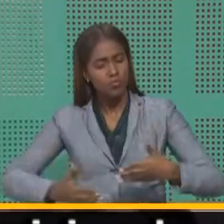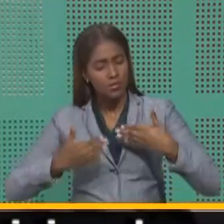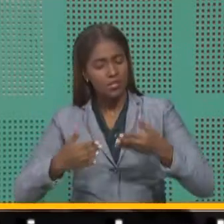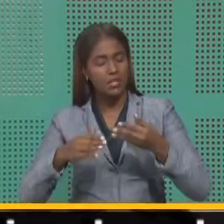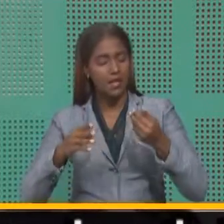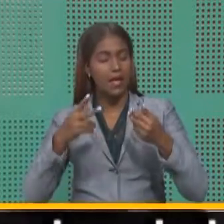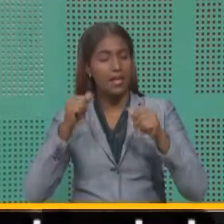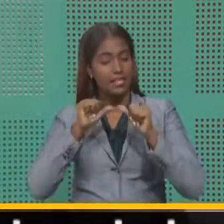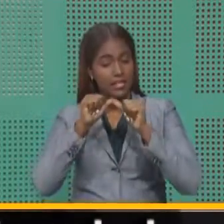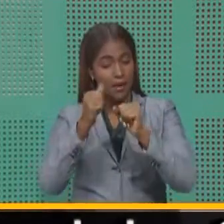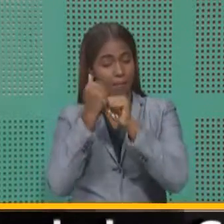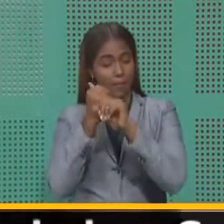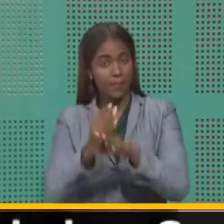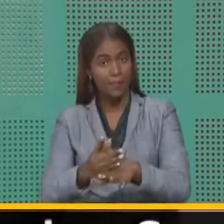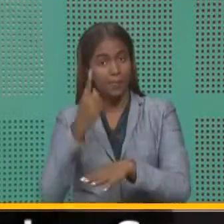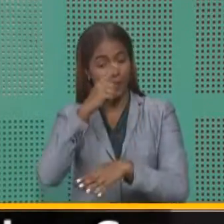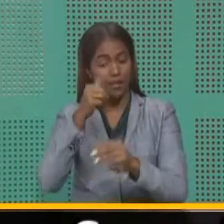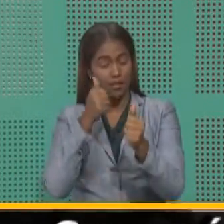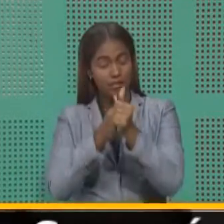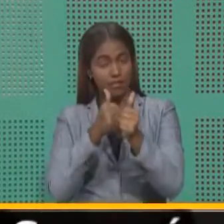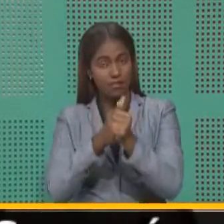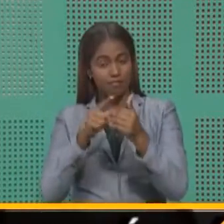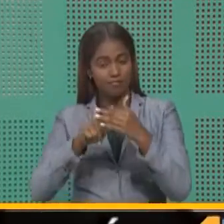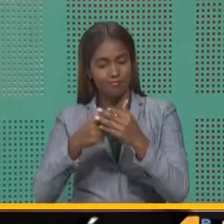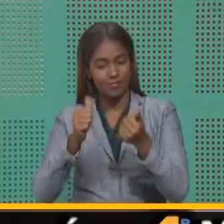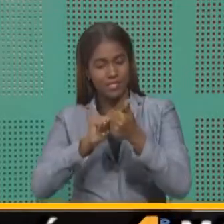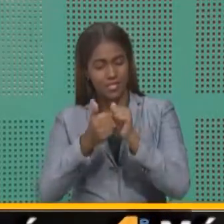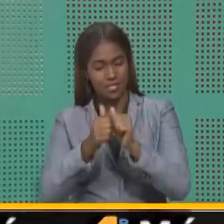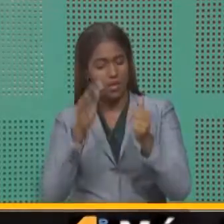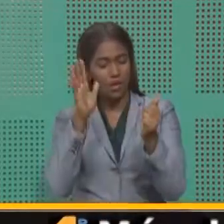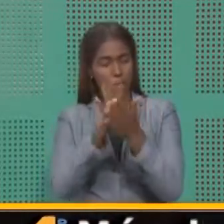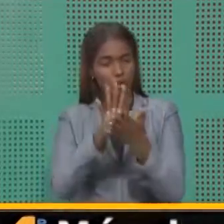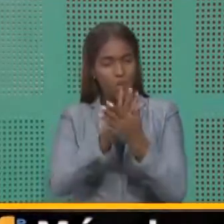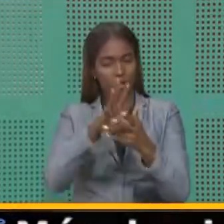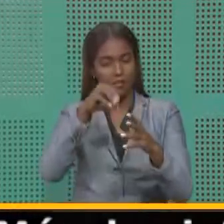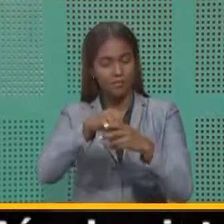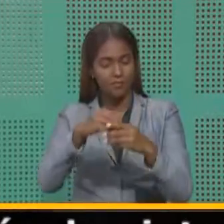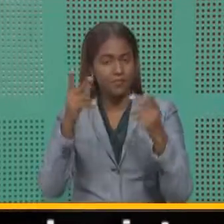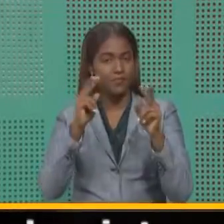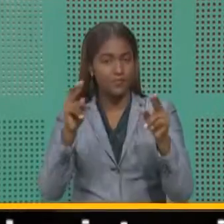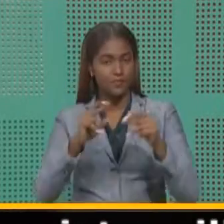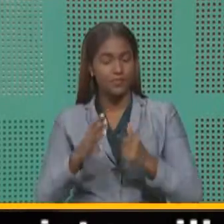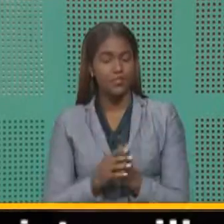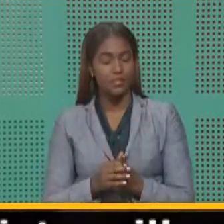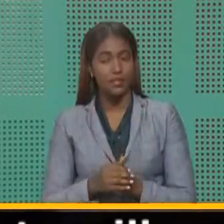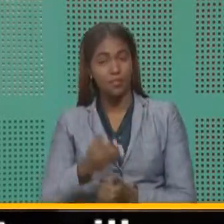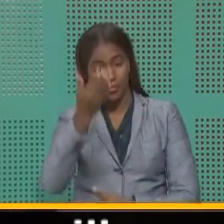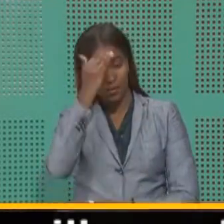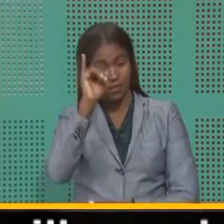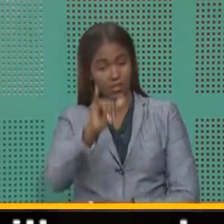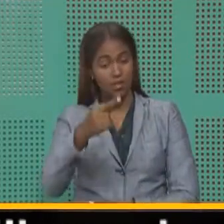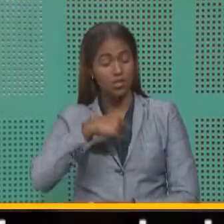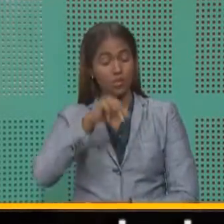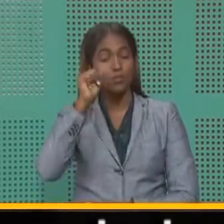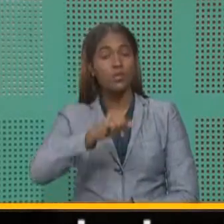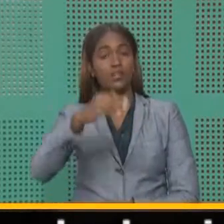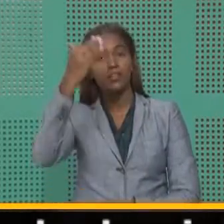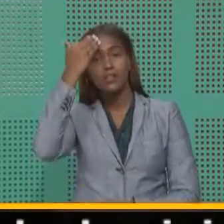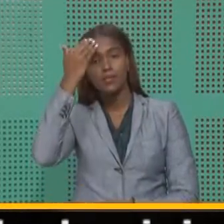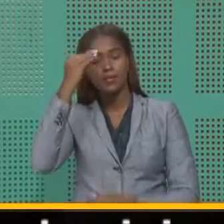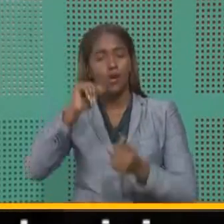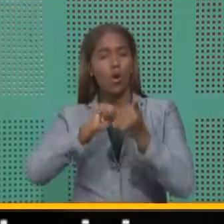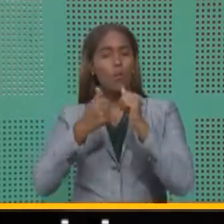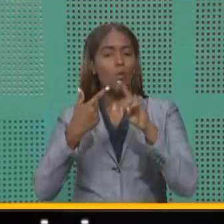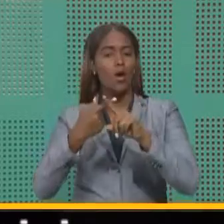solución para ti en las escuelas como tal porque ahí podemos saber cómo viene